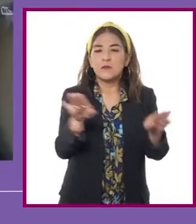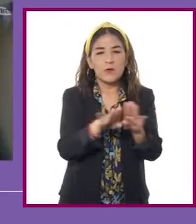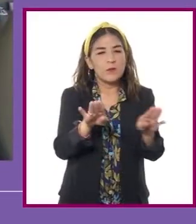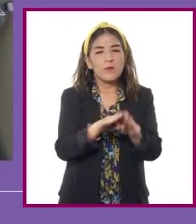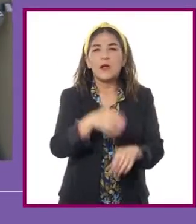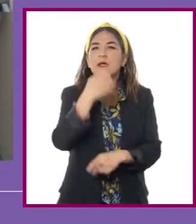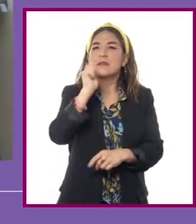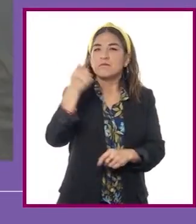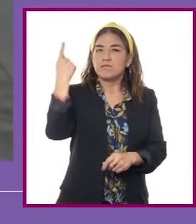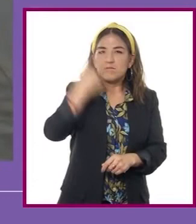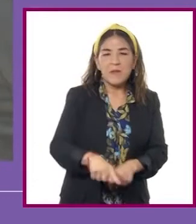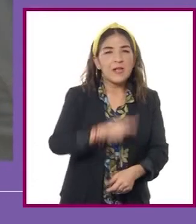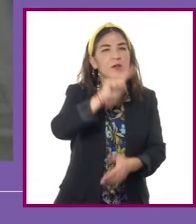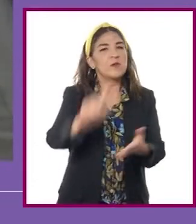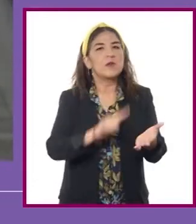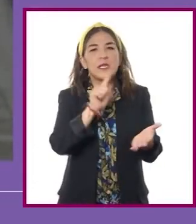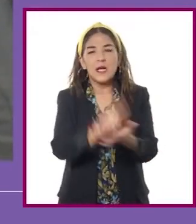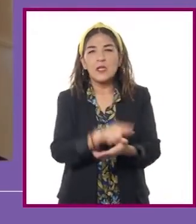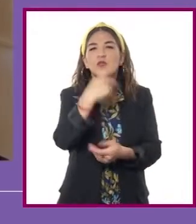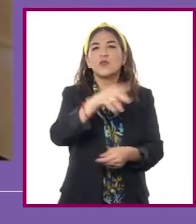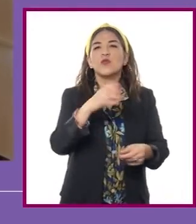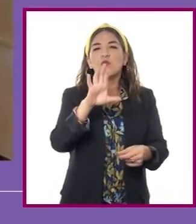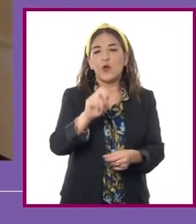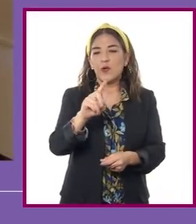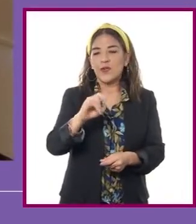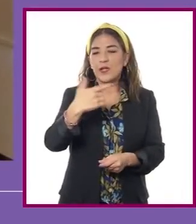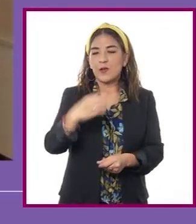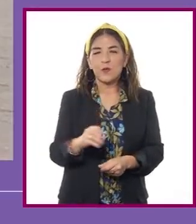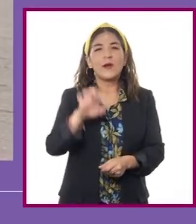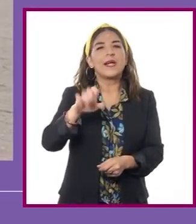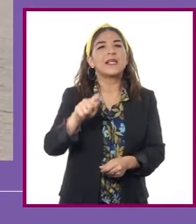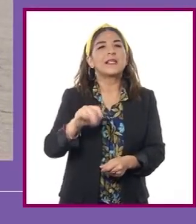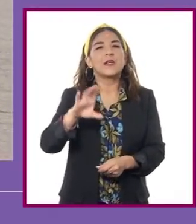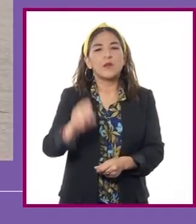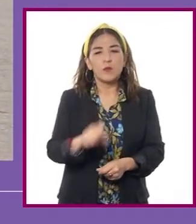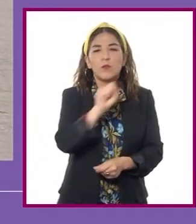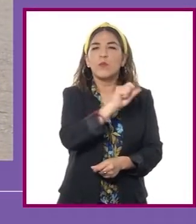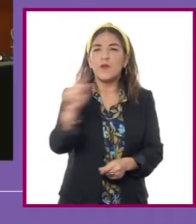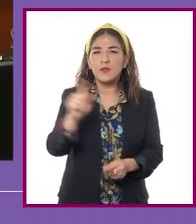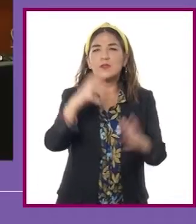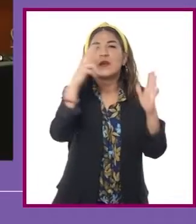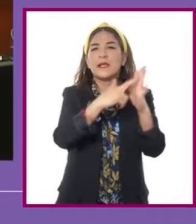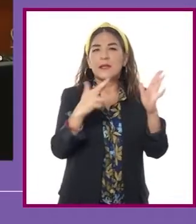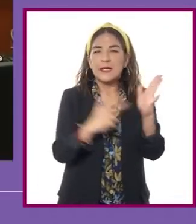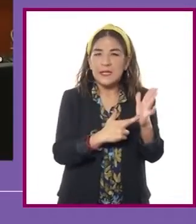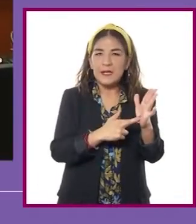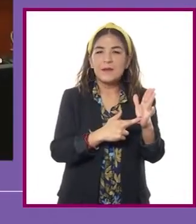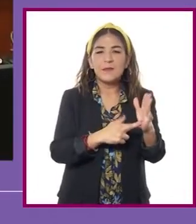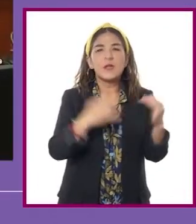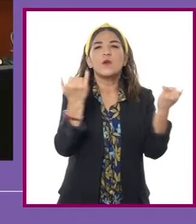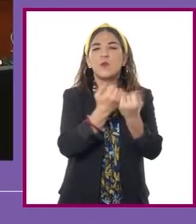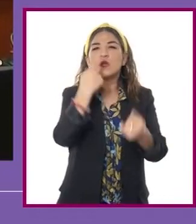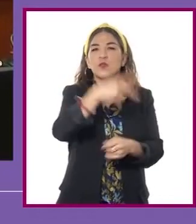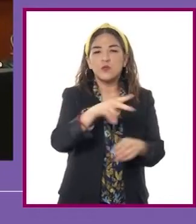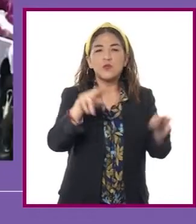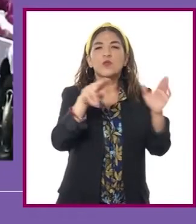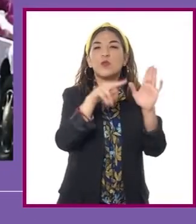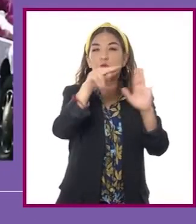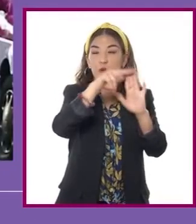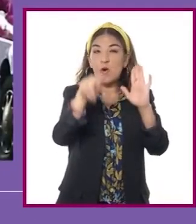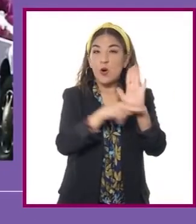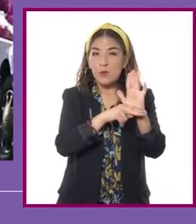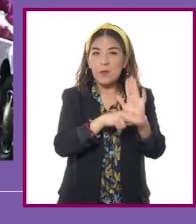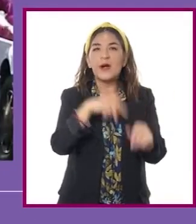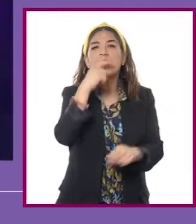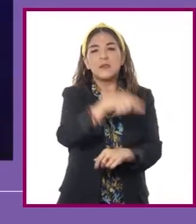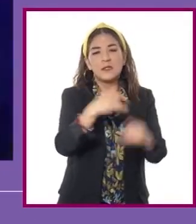conforme a las leyes, códigos éticos y profesionales, reglamentos, normatividad de las instituciones y,